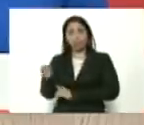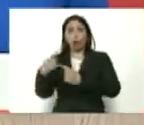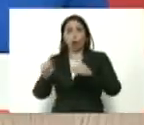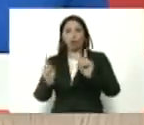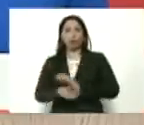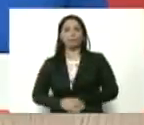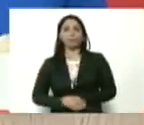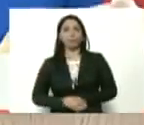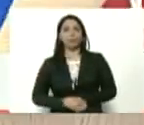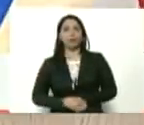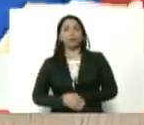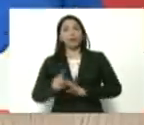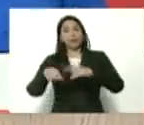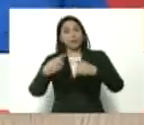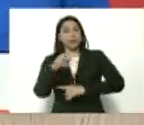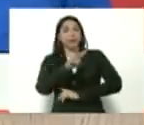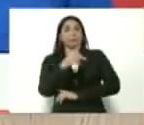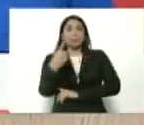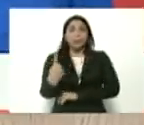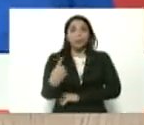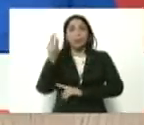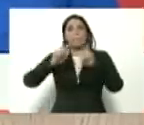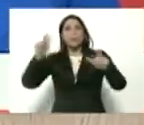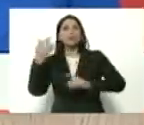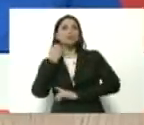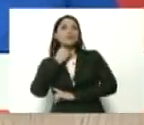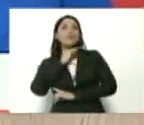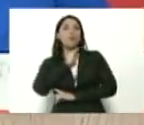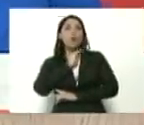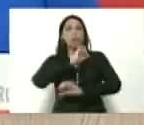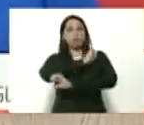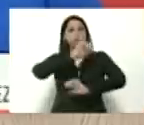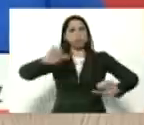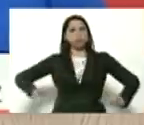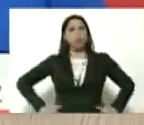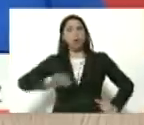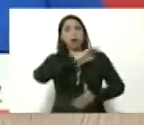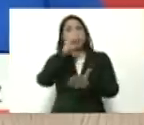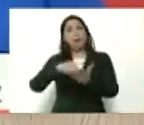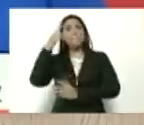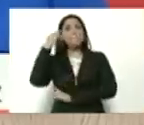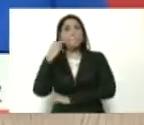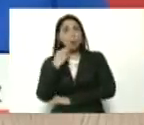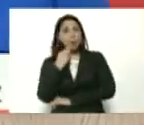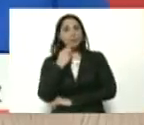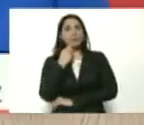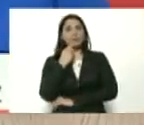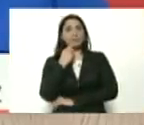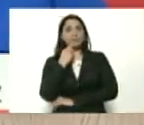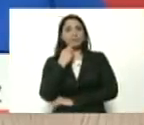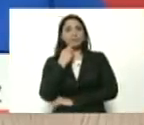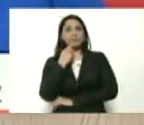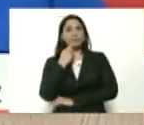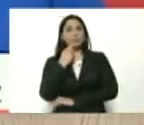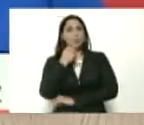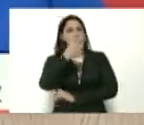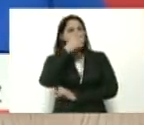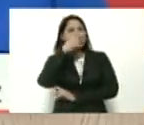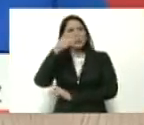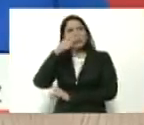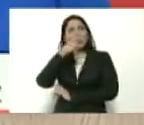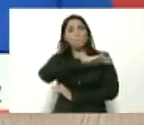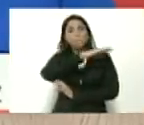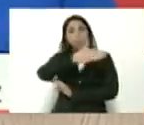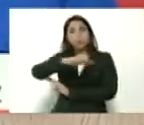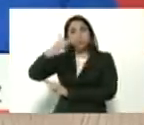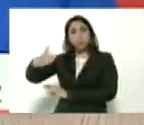Luego tenemos 21 casos de guardias nacionales de la Guardia Costera en el estado de Nueva